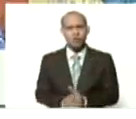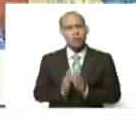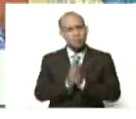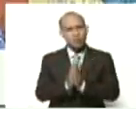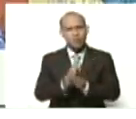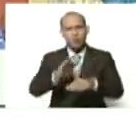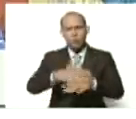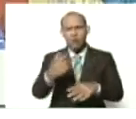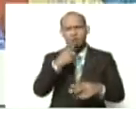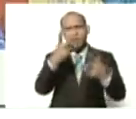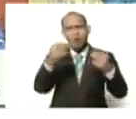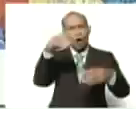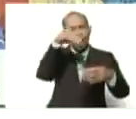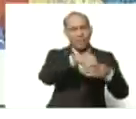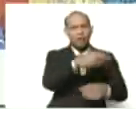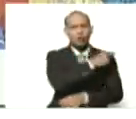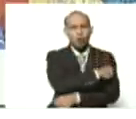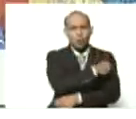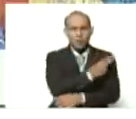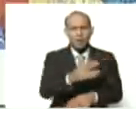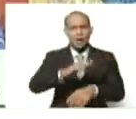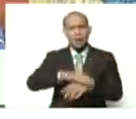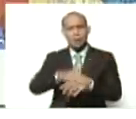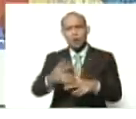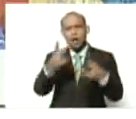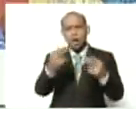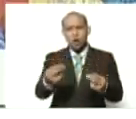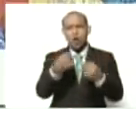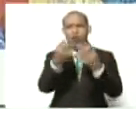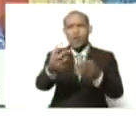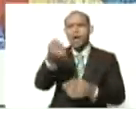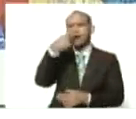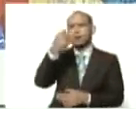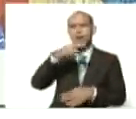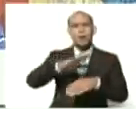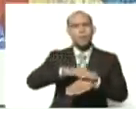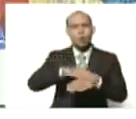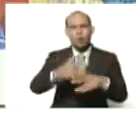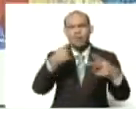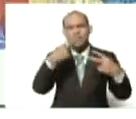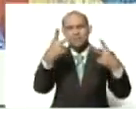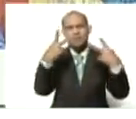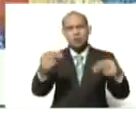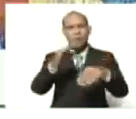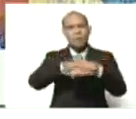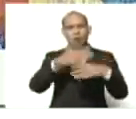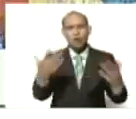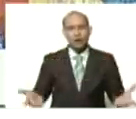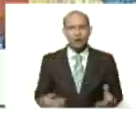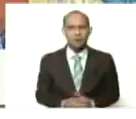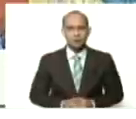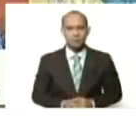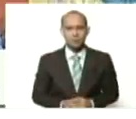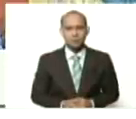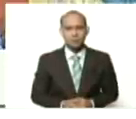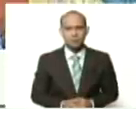van a negar a hospitalizarse? ¿Cómo se van a negar al tratamiento? ¿Cómo se van a negar?